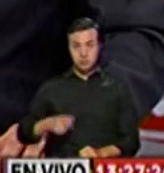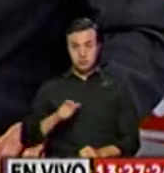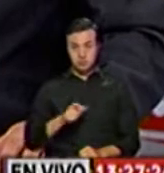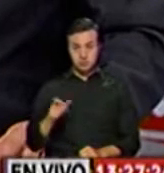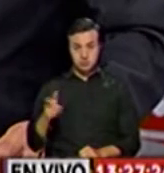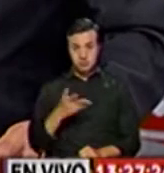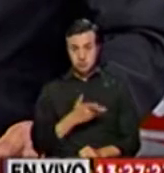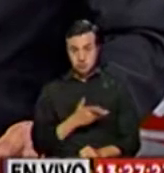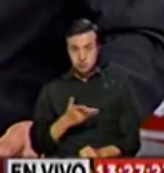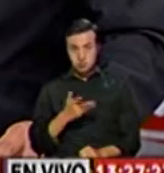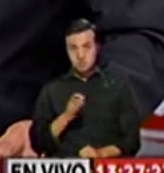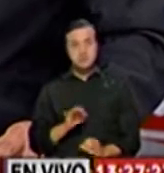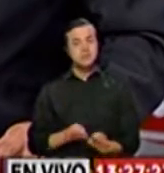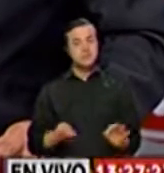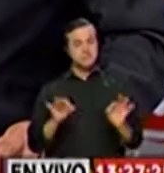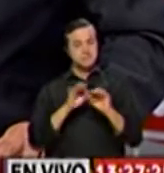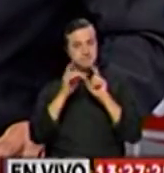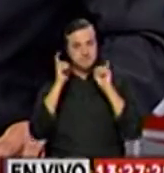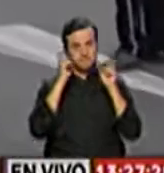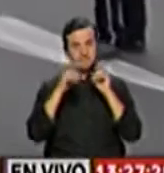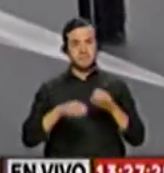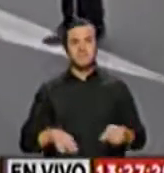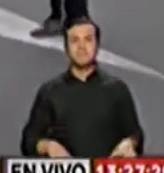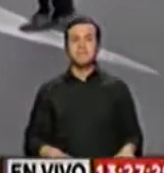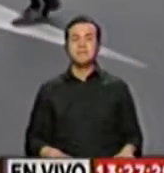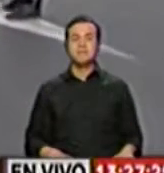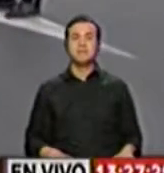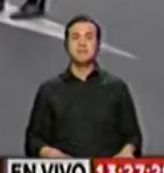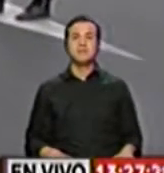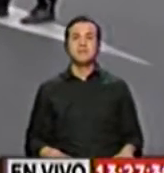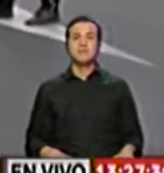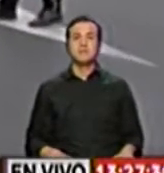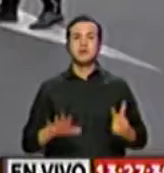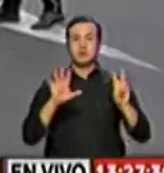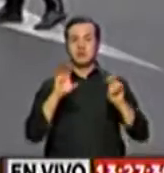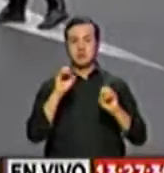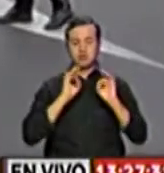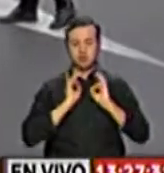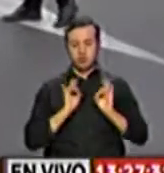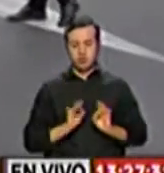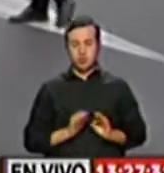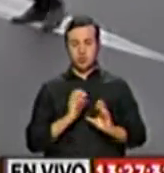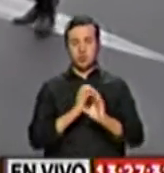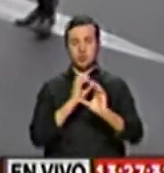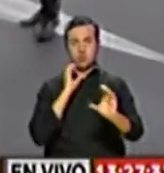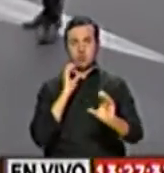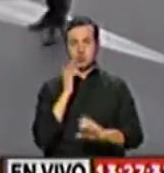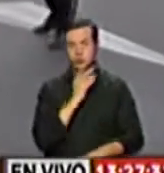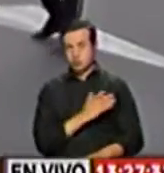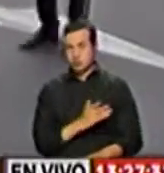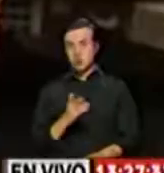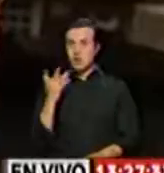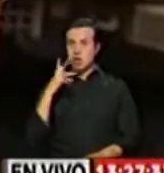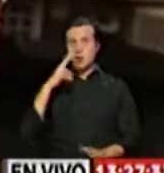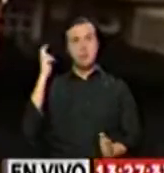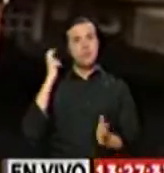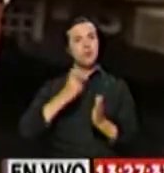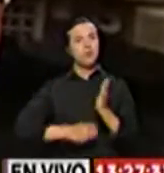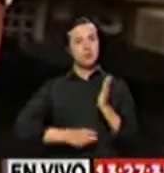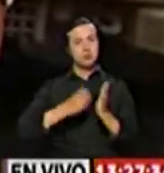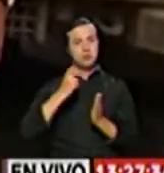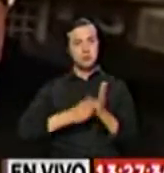pasajeros también fue parte de este control. Más de 70 choferes de buses interprovinciales fueron multados por